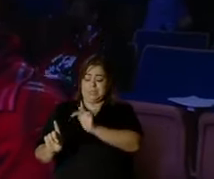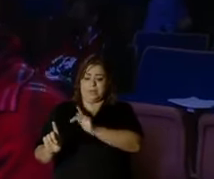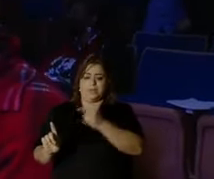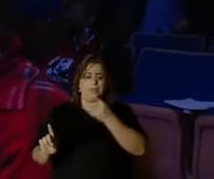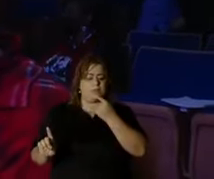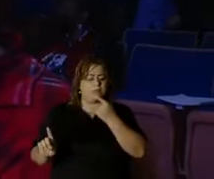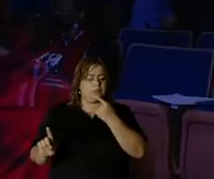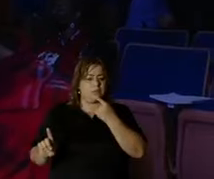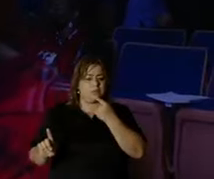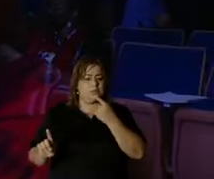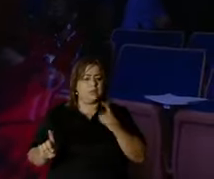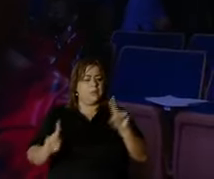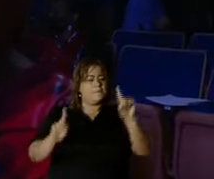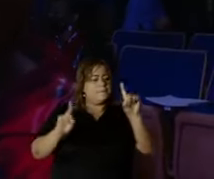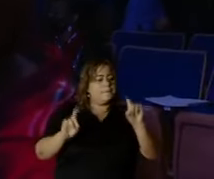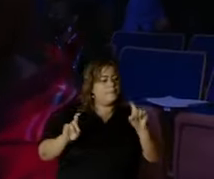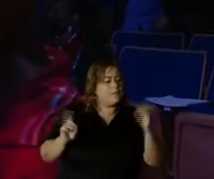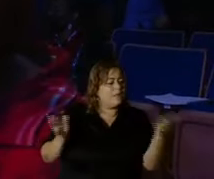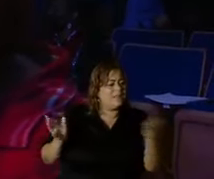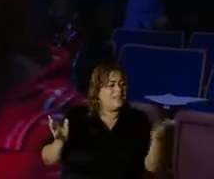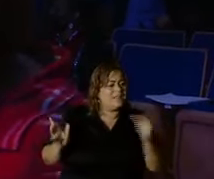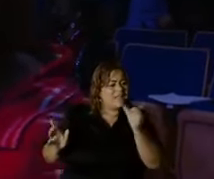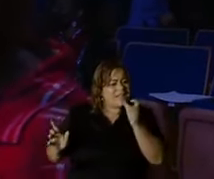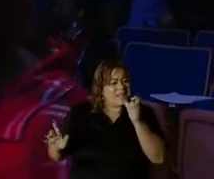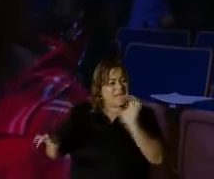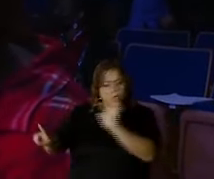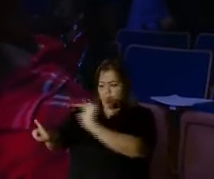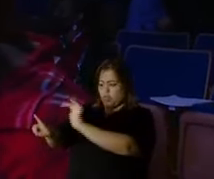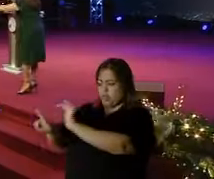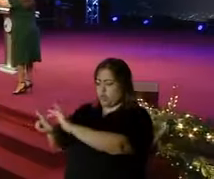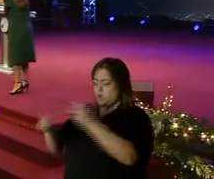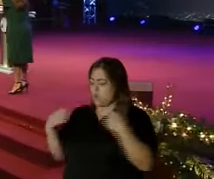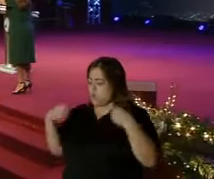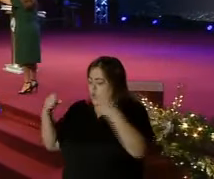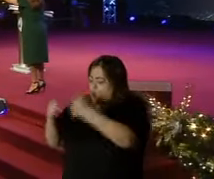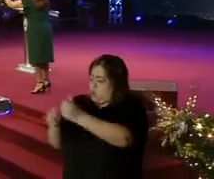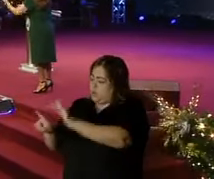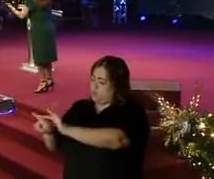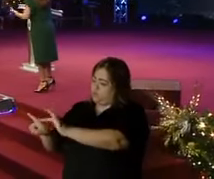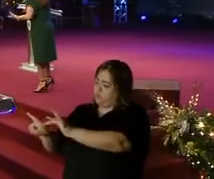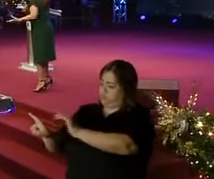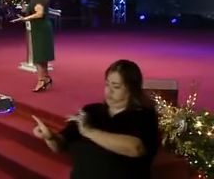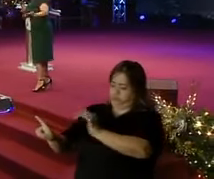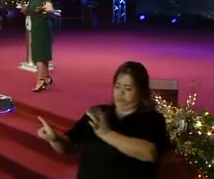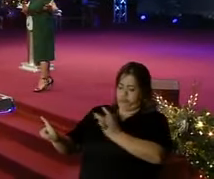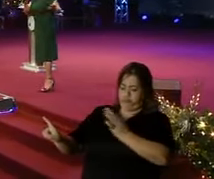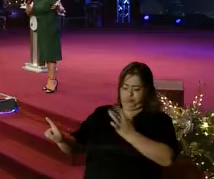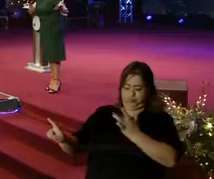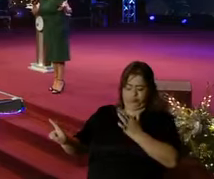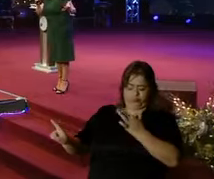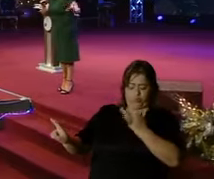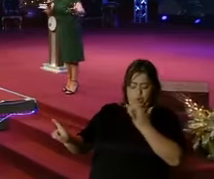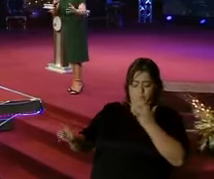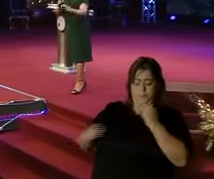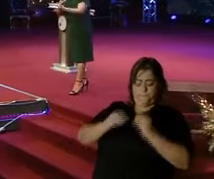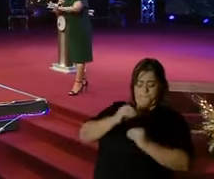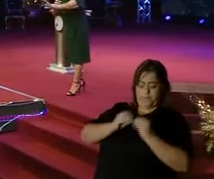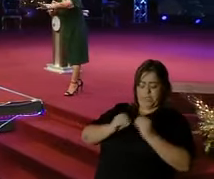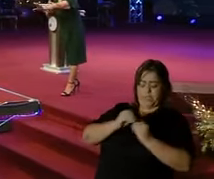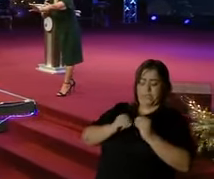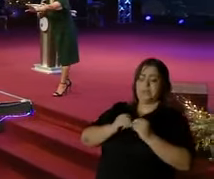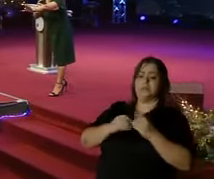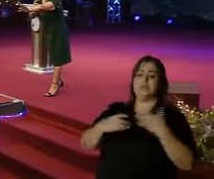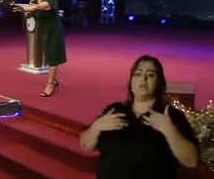¿quién ha sido? Tocaron mi manto, he sentido que salió virtud. Yo